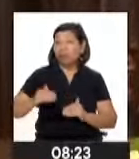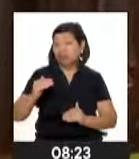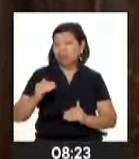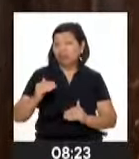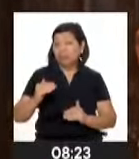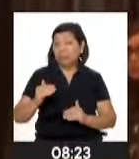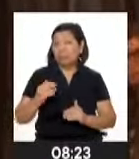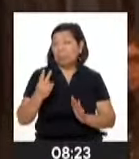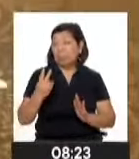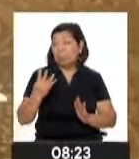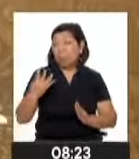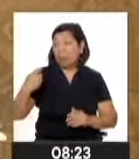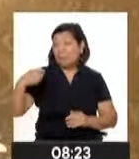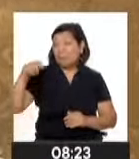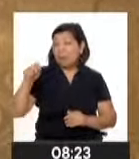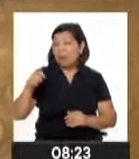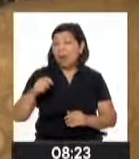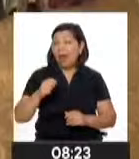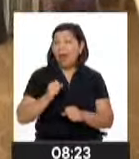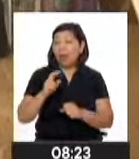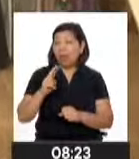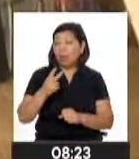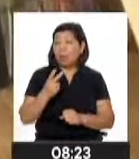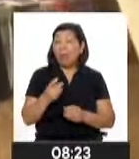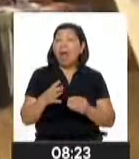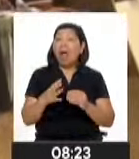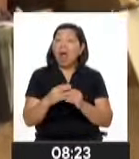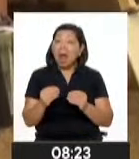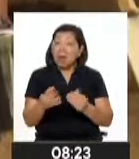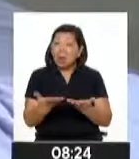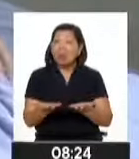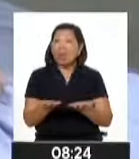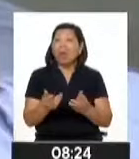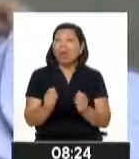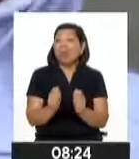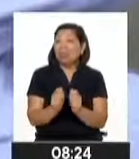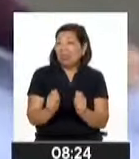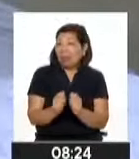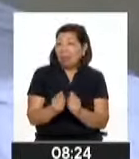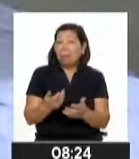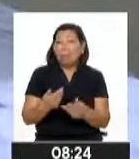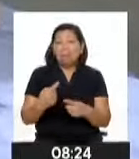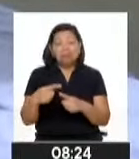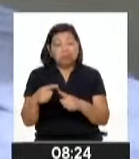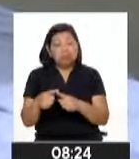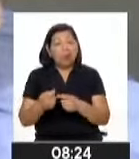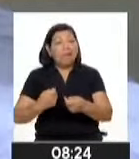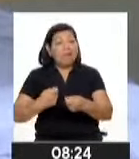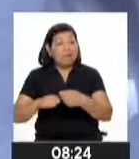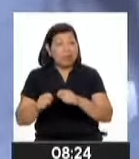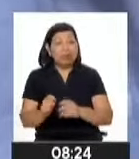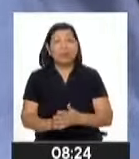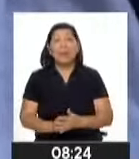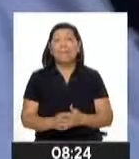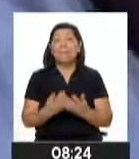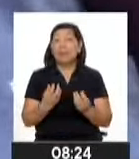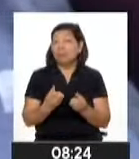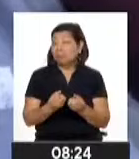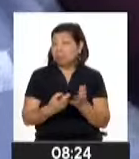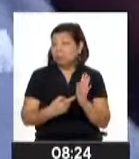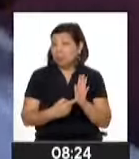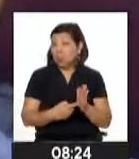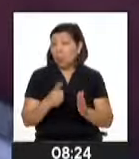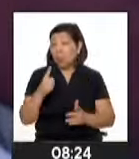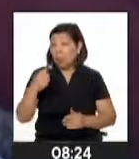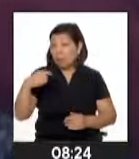en 29% respecto al 2021. Las piezas de algodón, lana y sintéticas fueron las que más se importaron. Si bien este monto representa solo